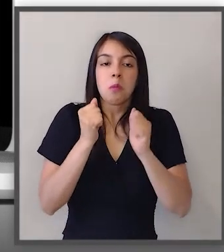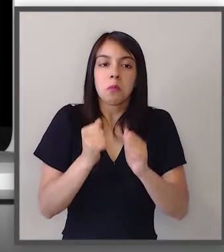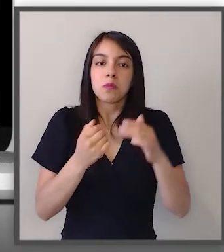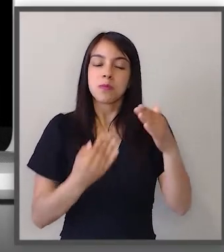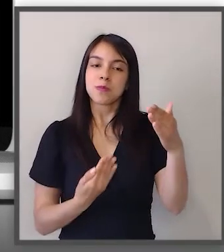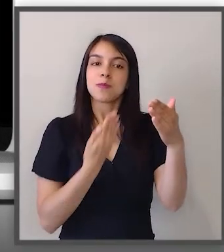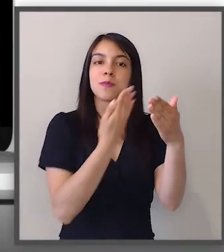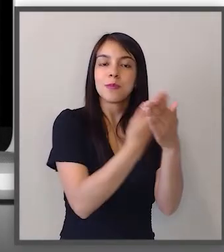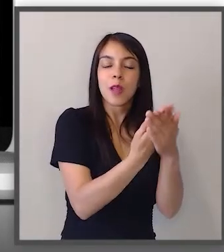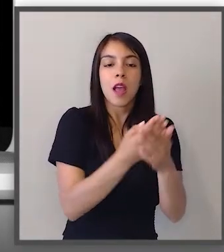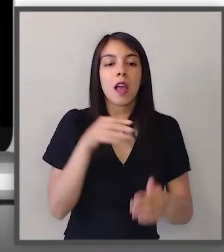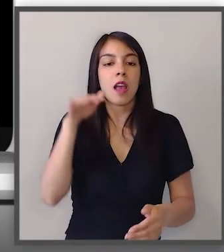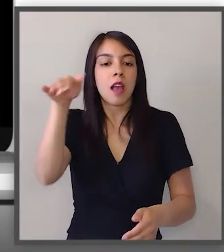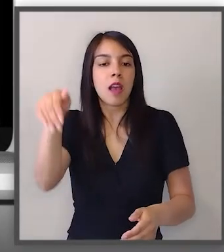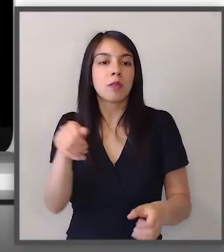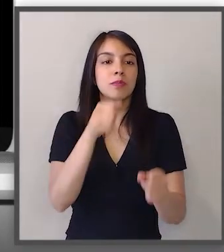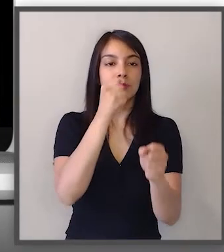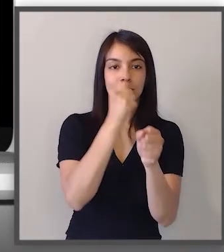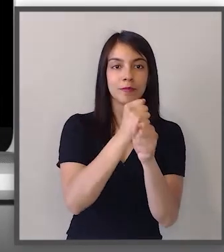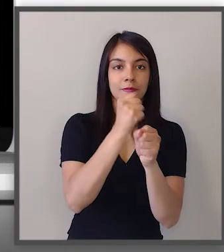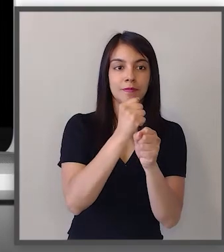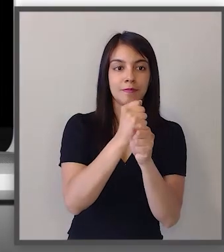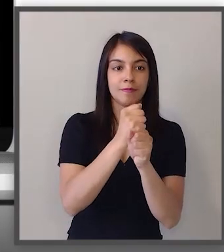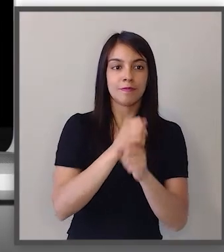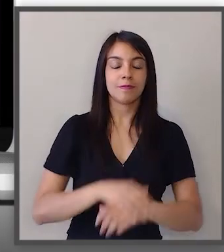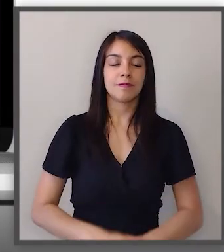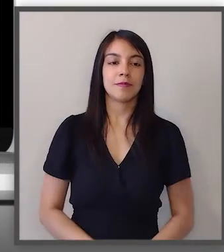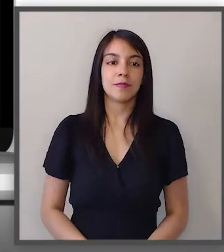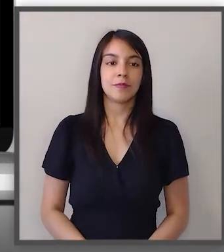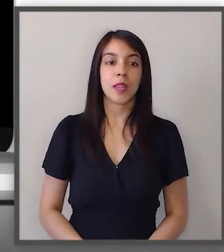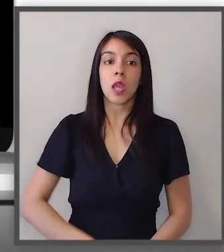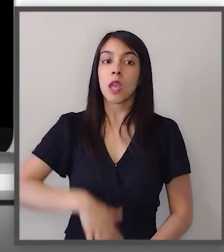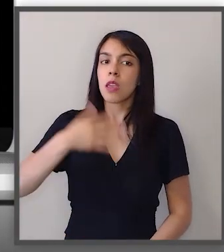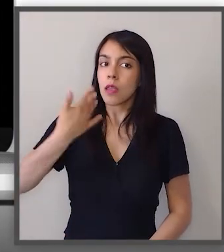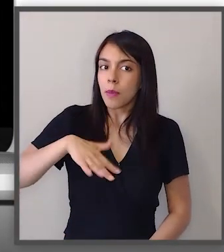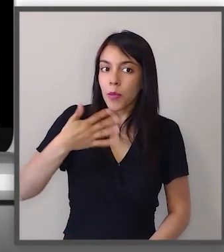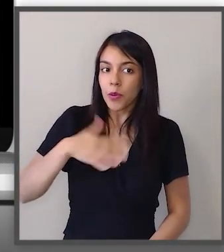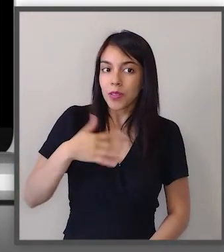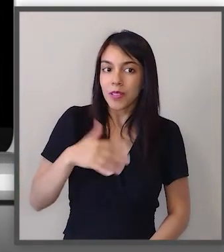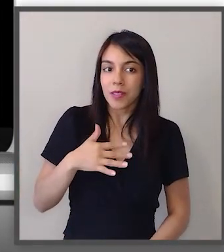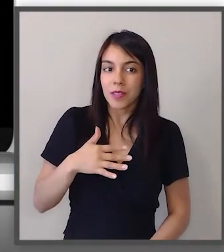caso que corresponda, usted podrá postular a la convocatoria.